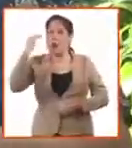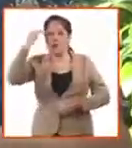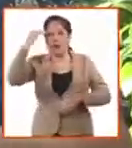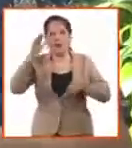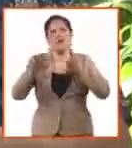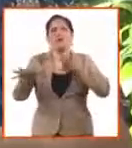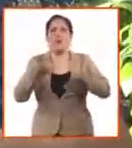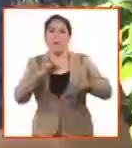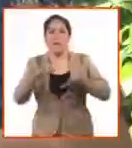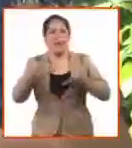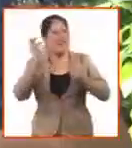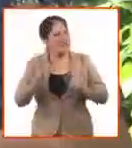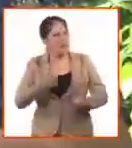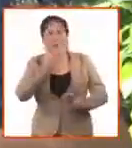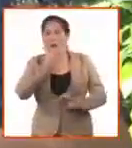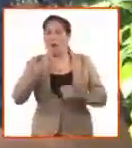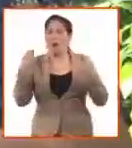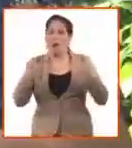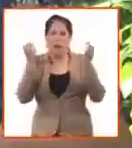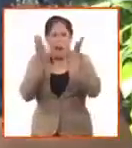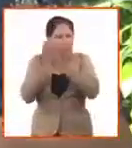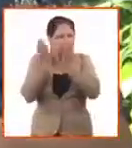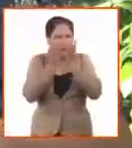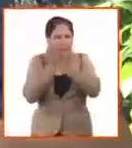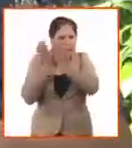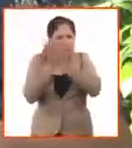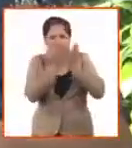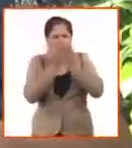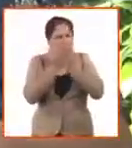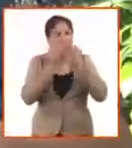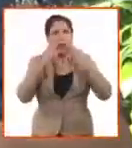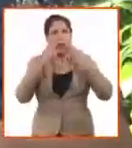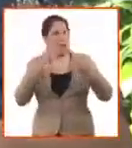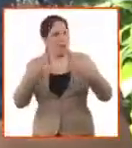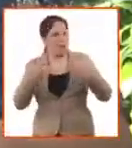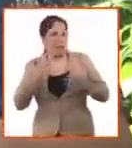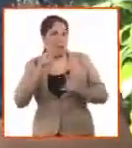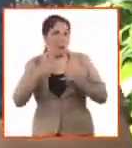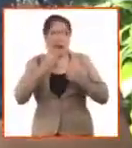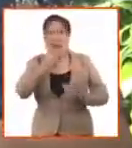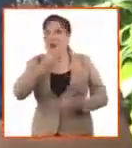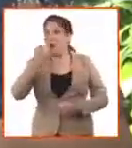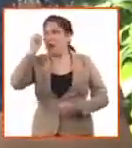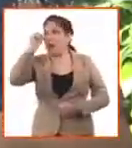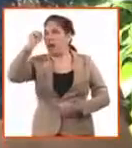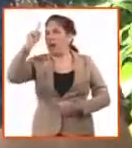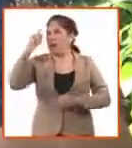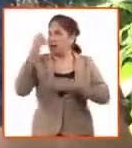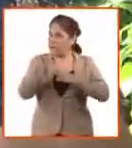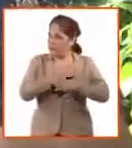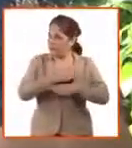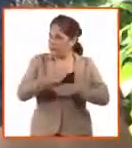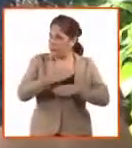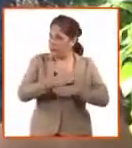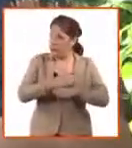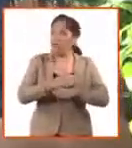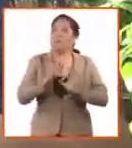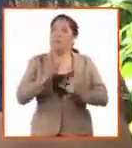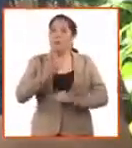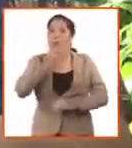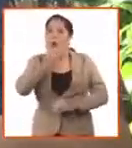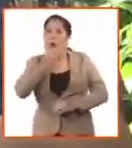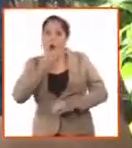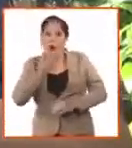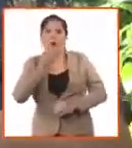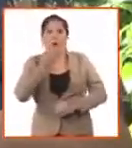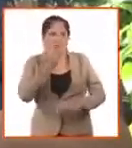cada día estudie más él le dado mucha importancia a las neuronas jóvenes porque él sabía que al muchachos joven